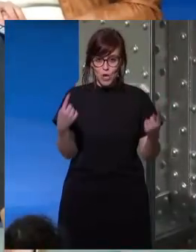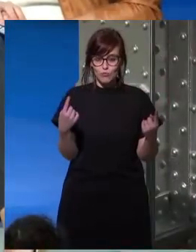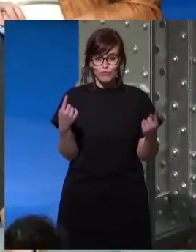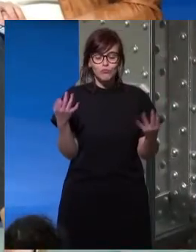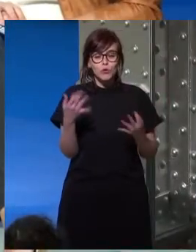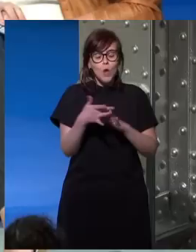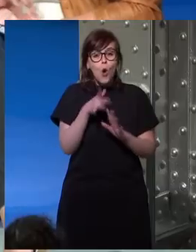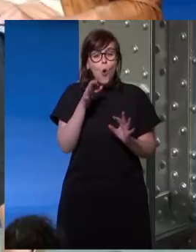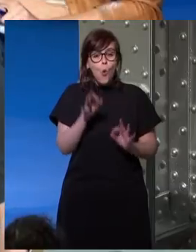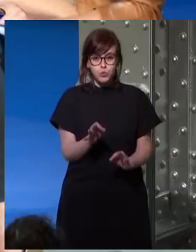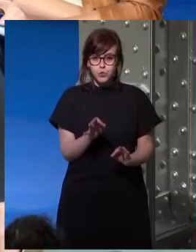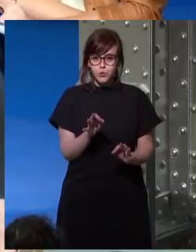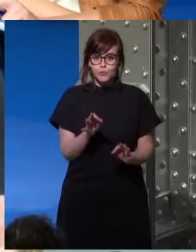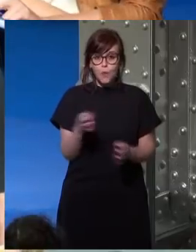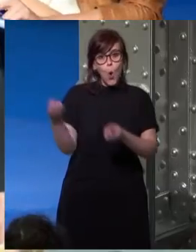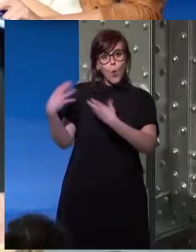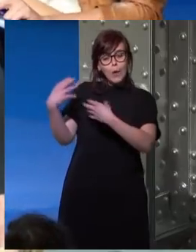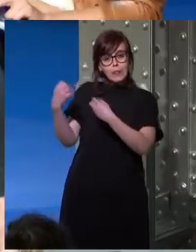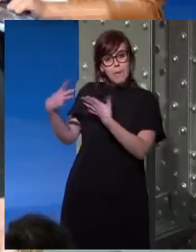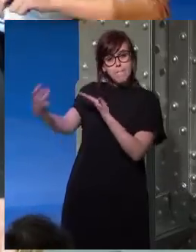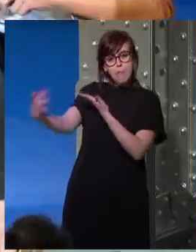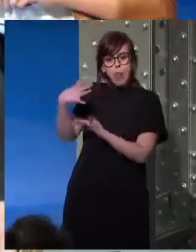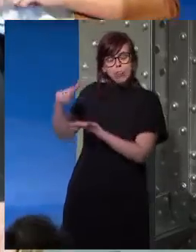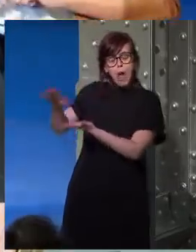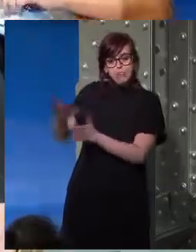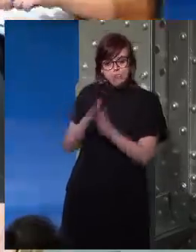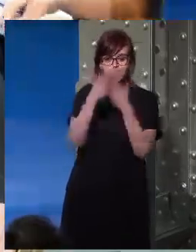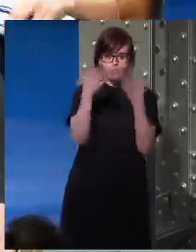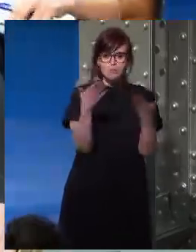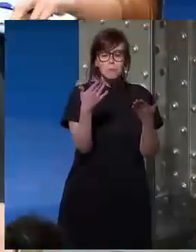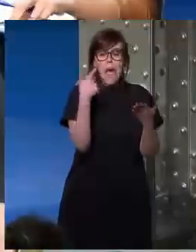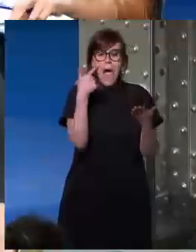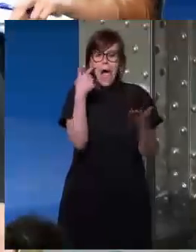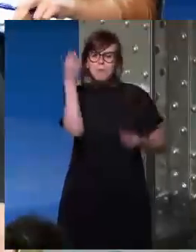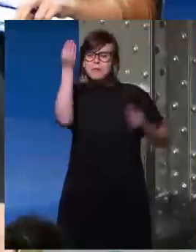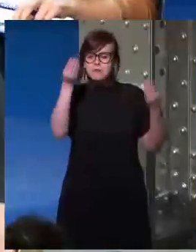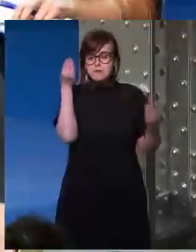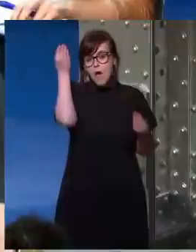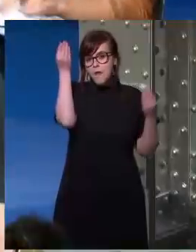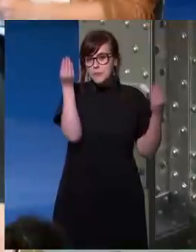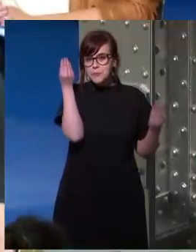que se me ocurrió cuando me lo contaste, me lo mandaste, es cuántas de estas mujeres